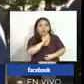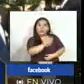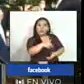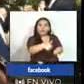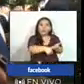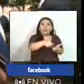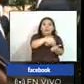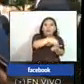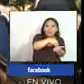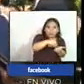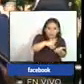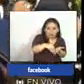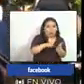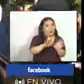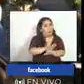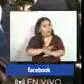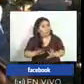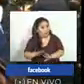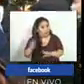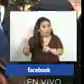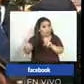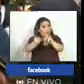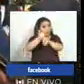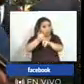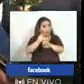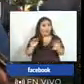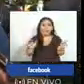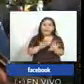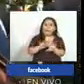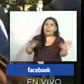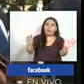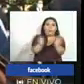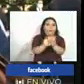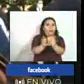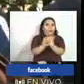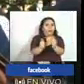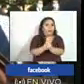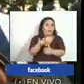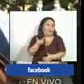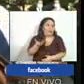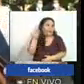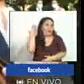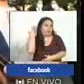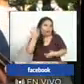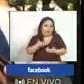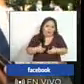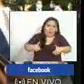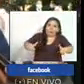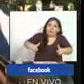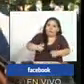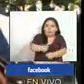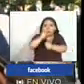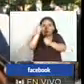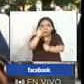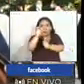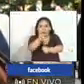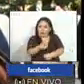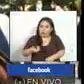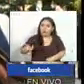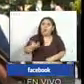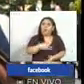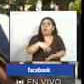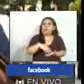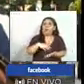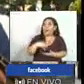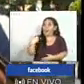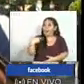y también se ha logrado que no haya ninguna represaria por esa acción genuina del ejercicio del derecho a la libertad de expresión que tenemos los salvadoreños y